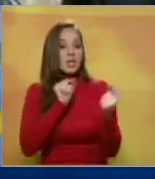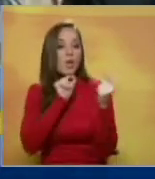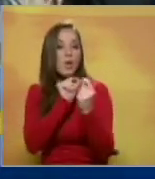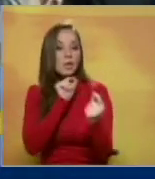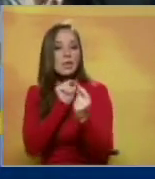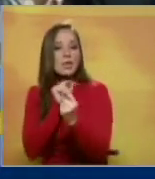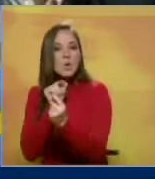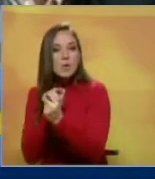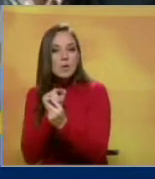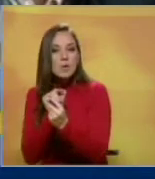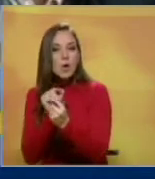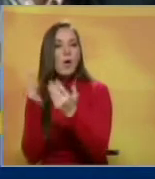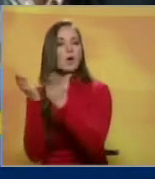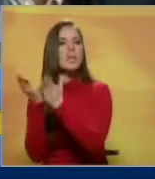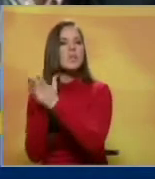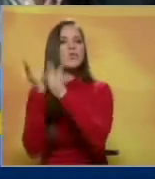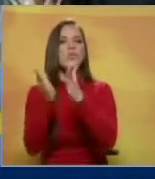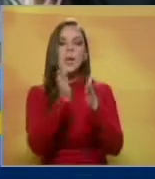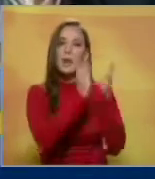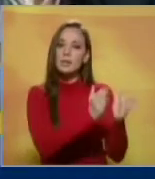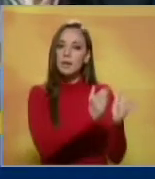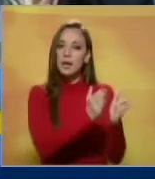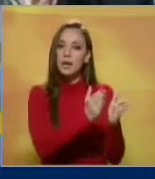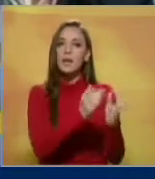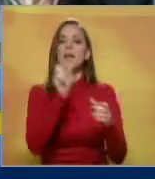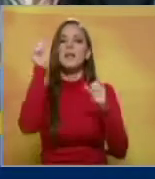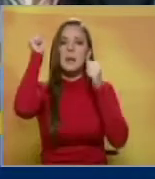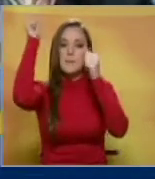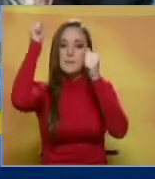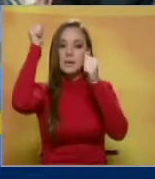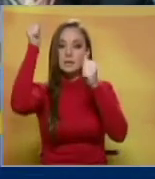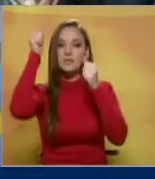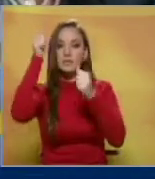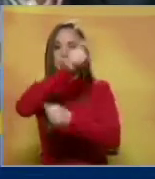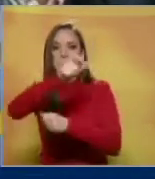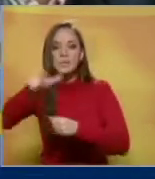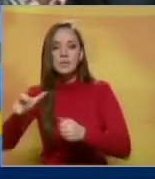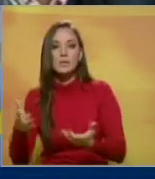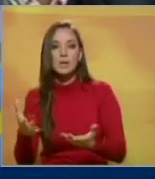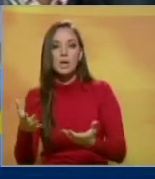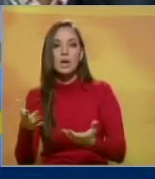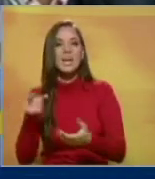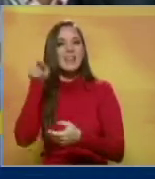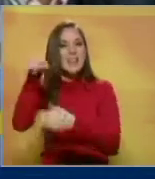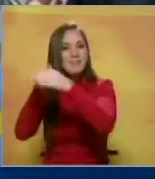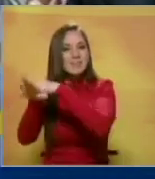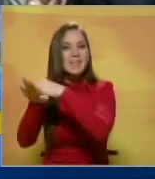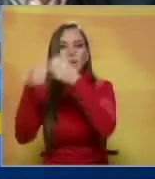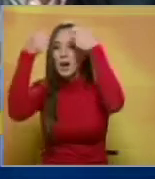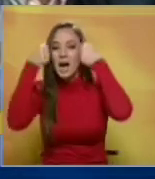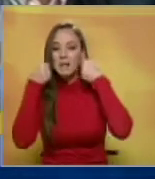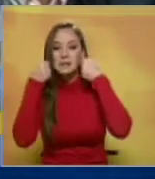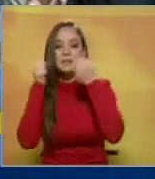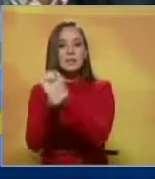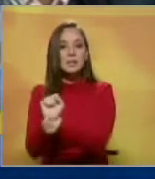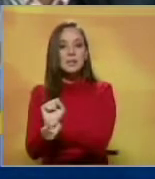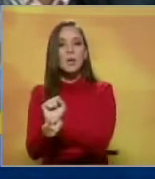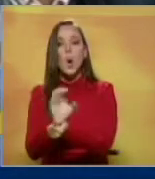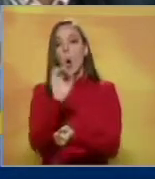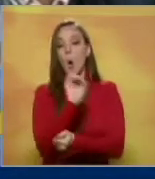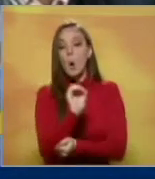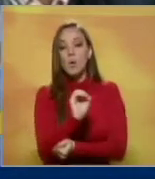de los casos de los estudiantes y los manifestantes que están o detenidos o sometidos